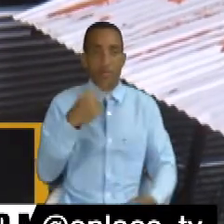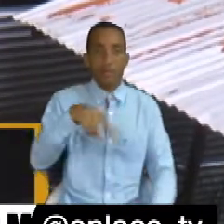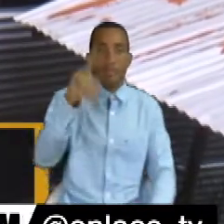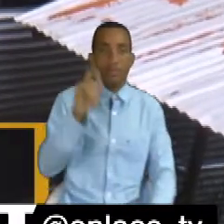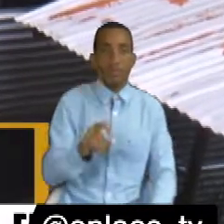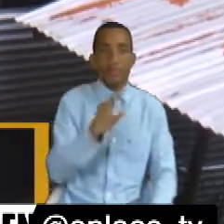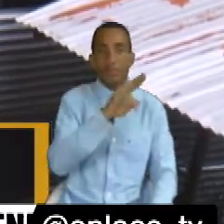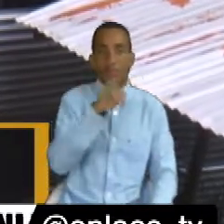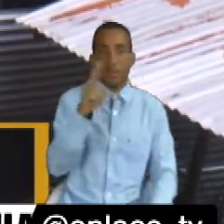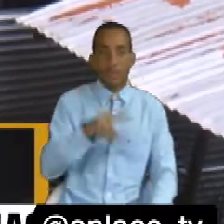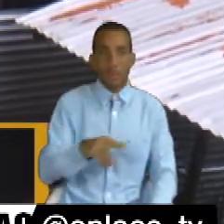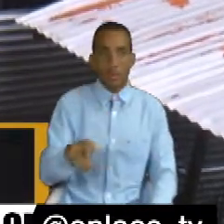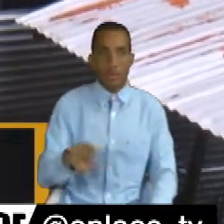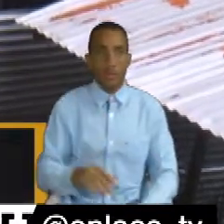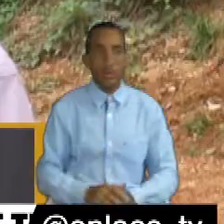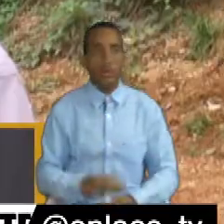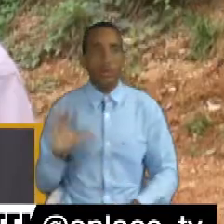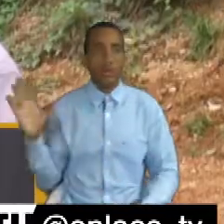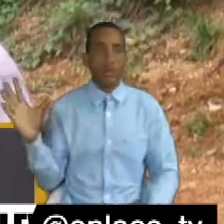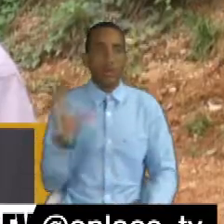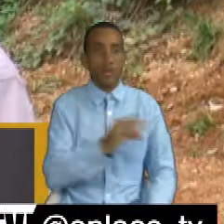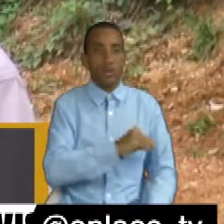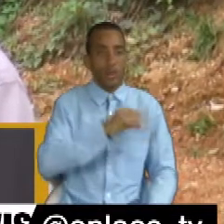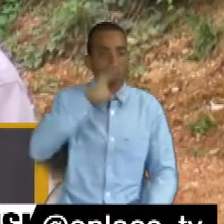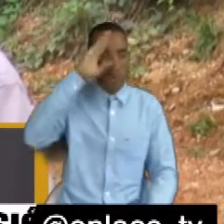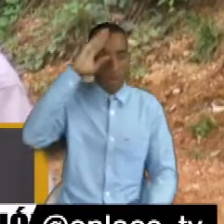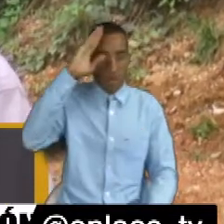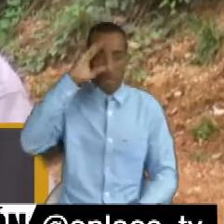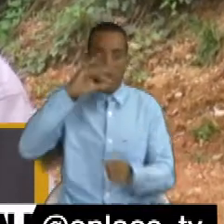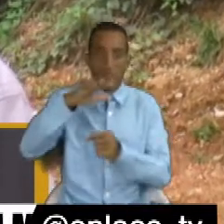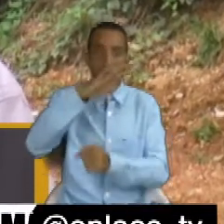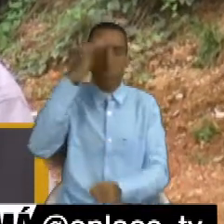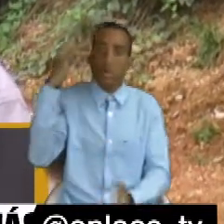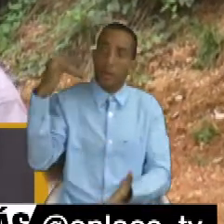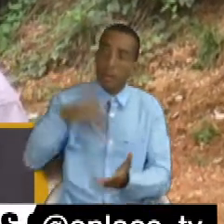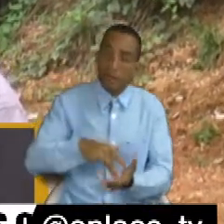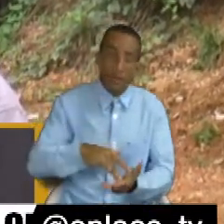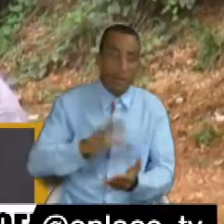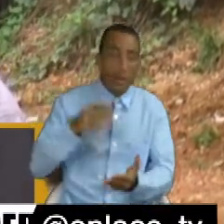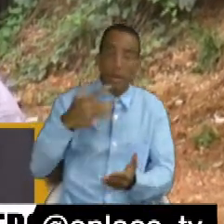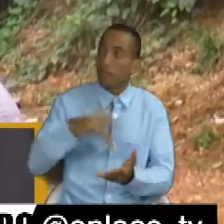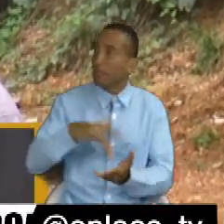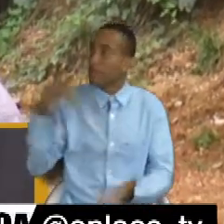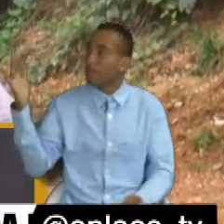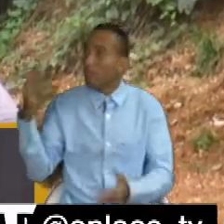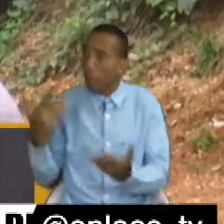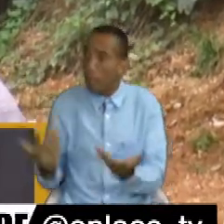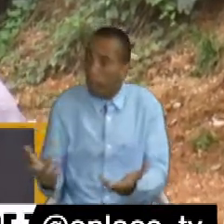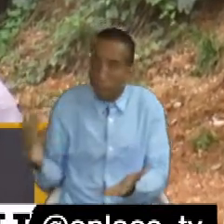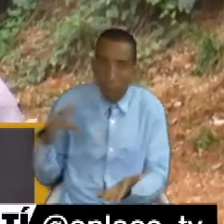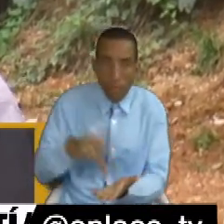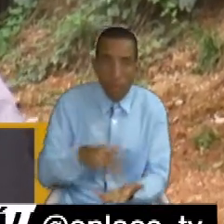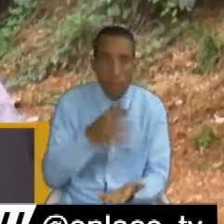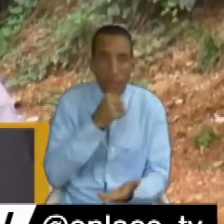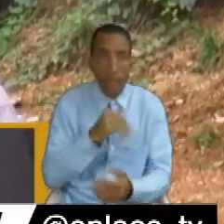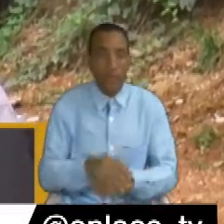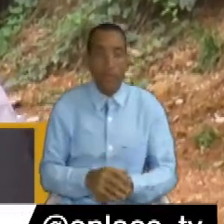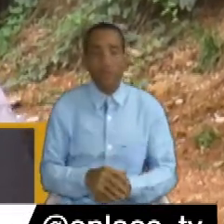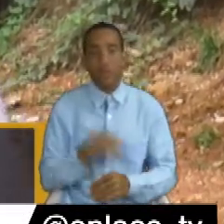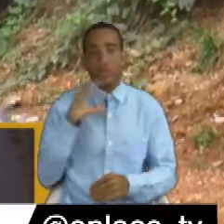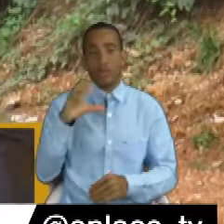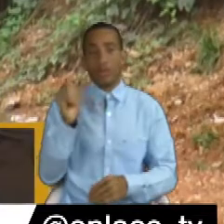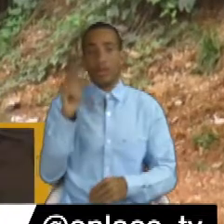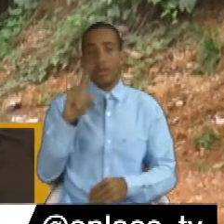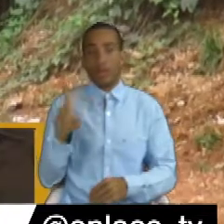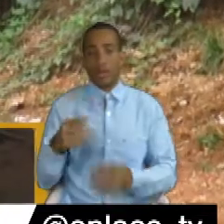policía ambiental y pues vinieron y no han vuelto más, entonces pues estamos pidiendo a las personas del CAS a ver si vienen y nos